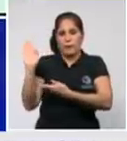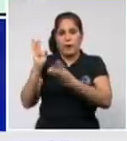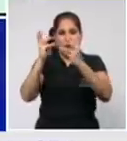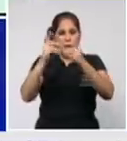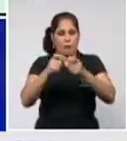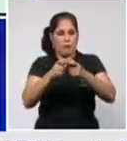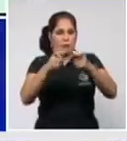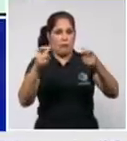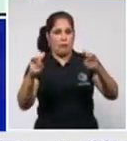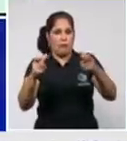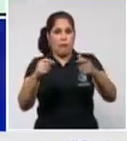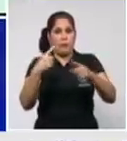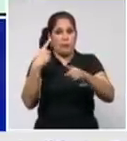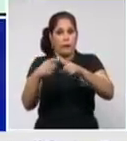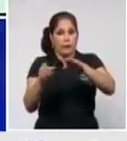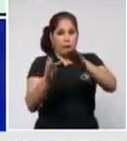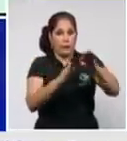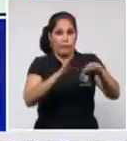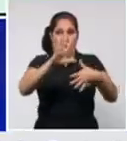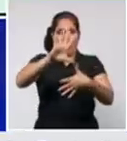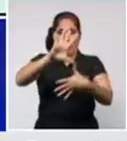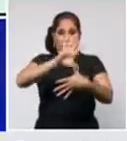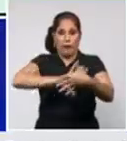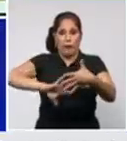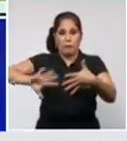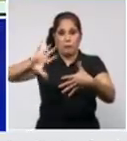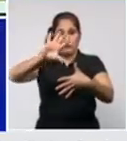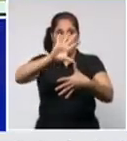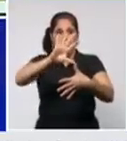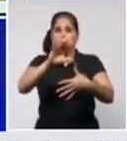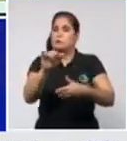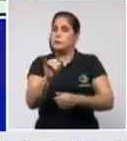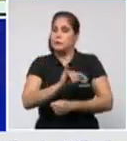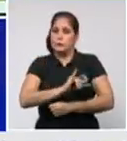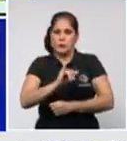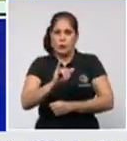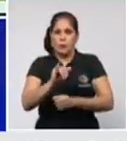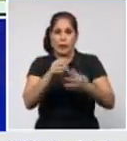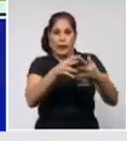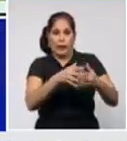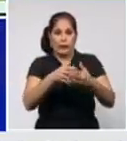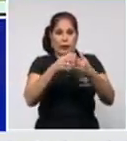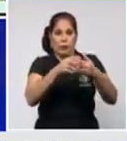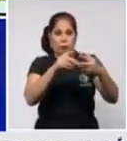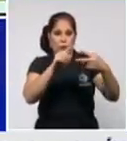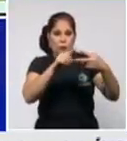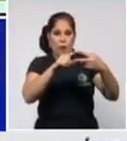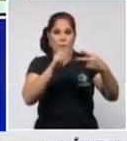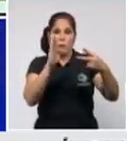Y en las Américas, pues, Estados Unidos y Brasil, como es